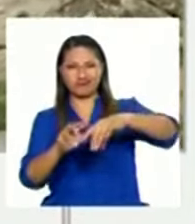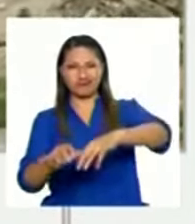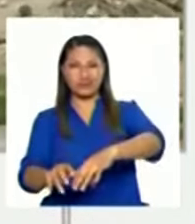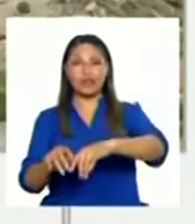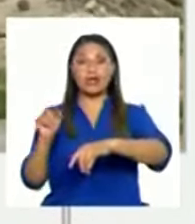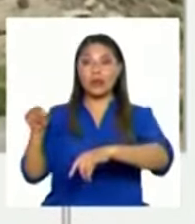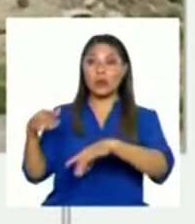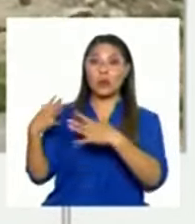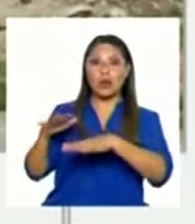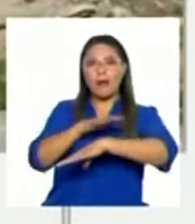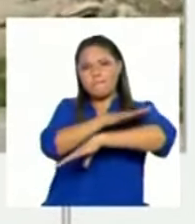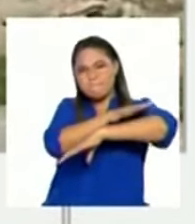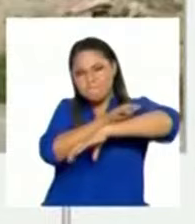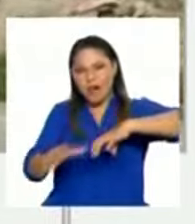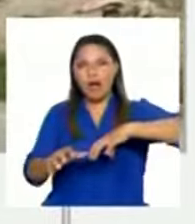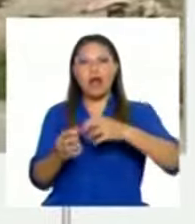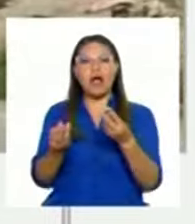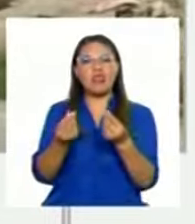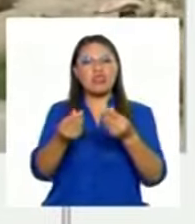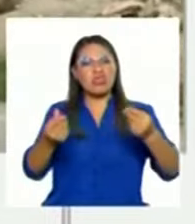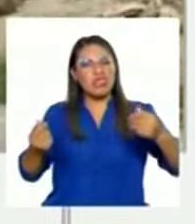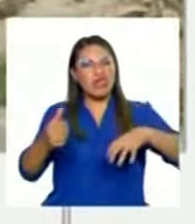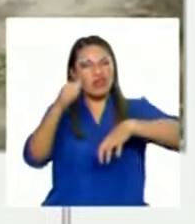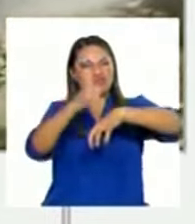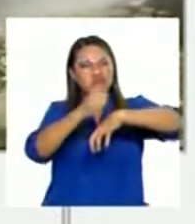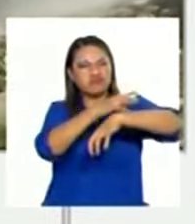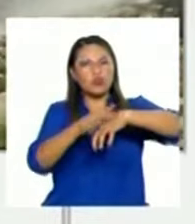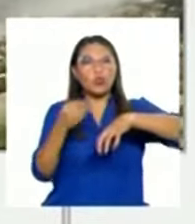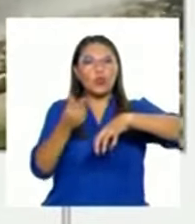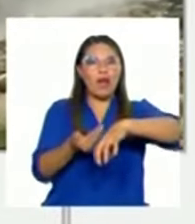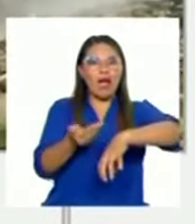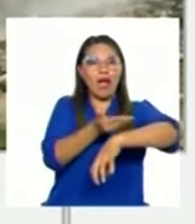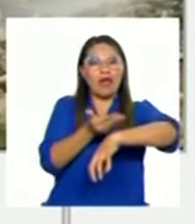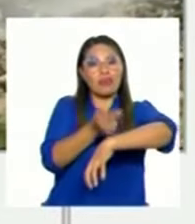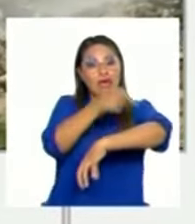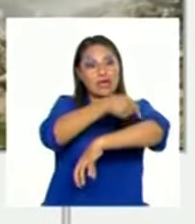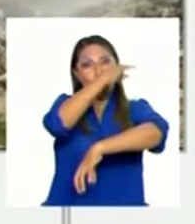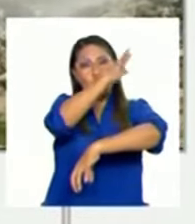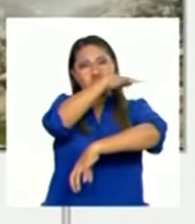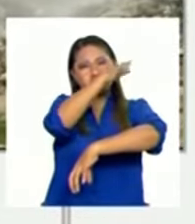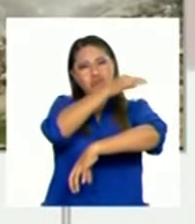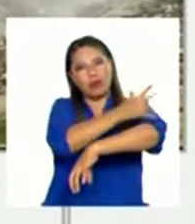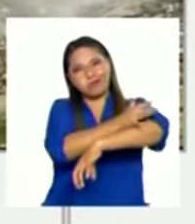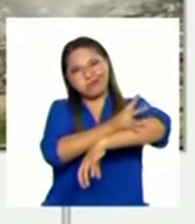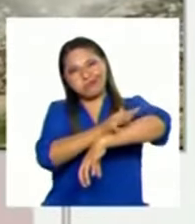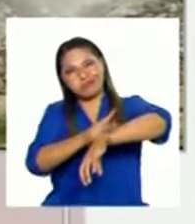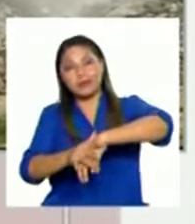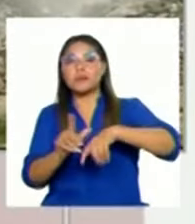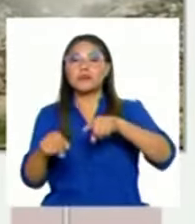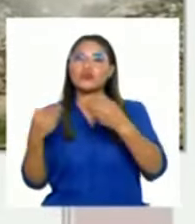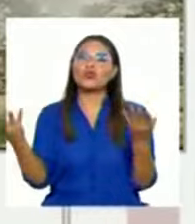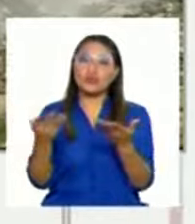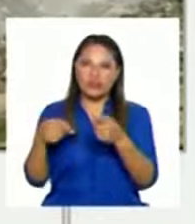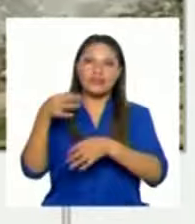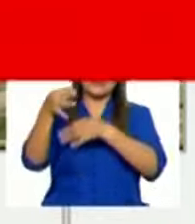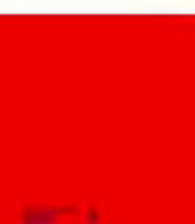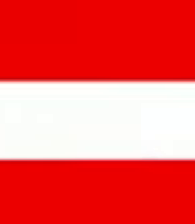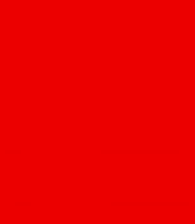un deslizamiento de tierra a causa de las lluvias. ¿Dónde es que ocurrió eso? Eso se lo vamos a contar luego de la pausa.